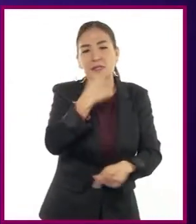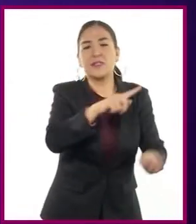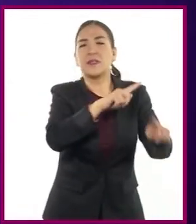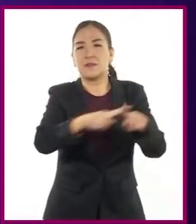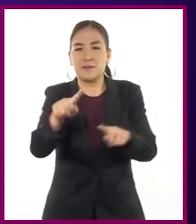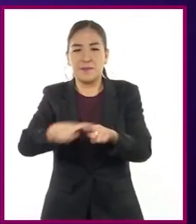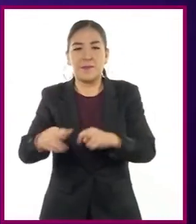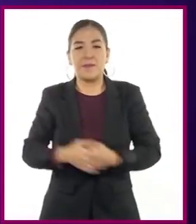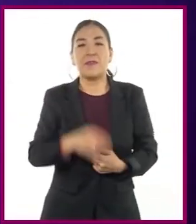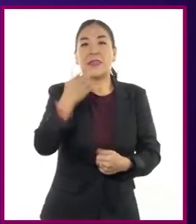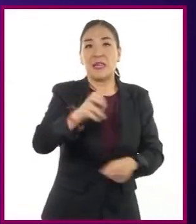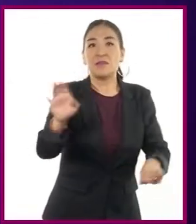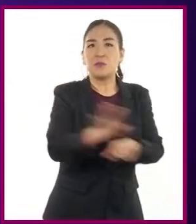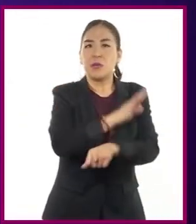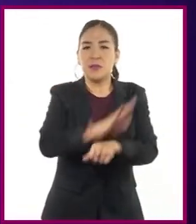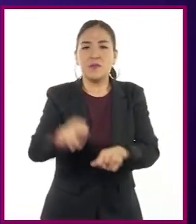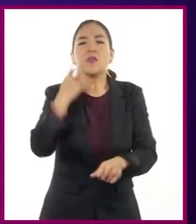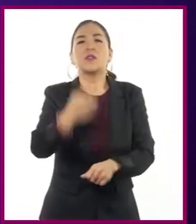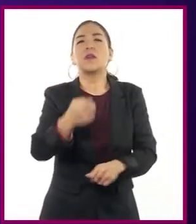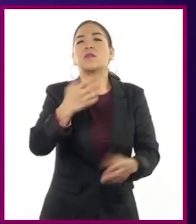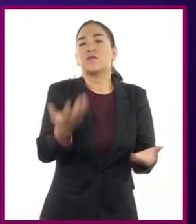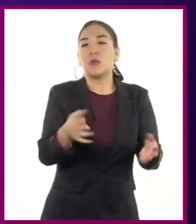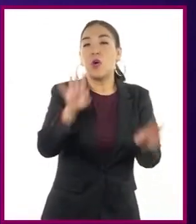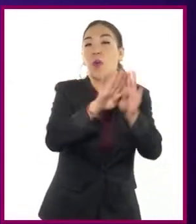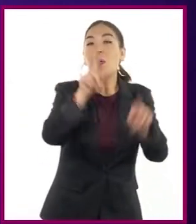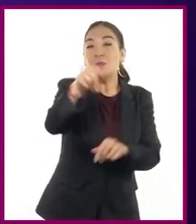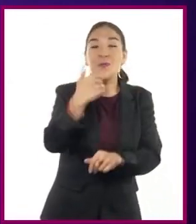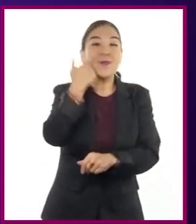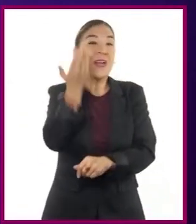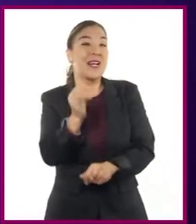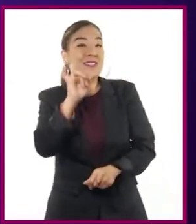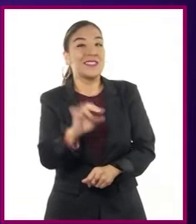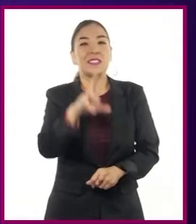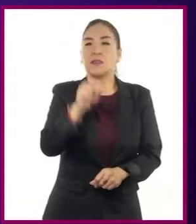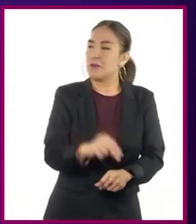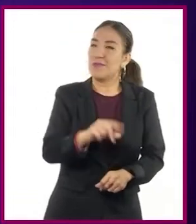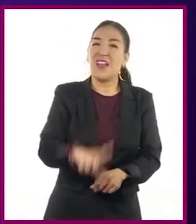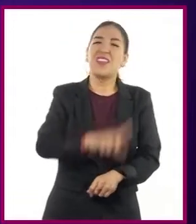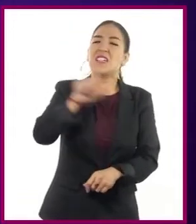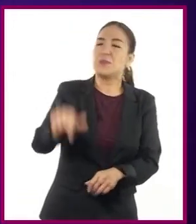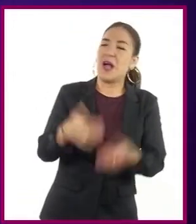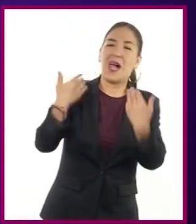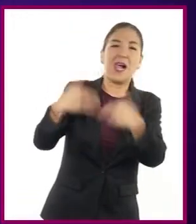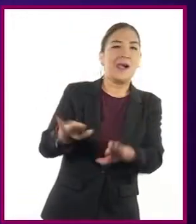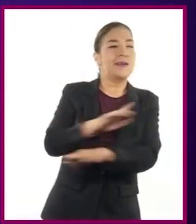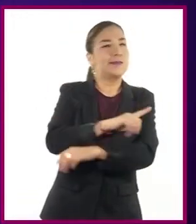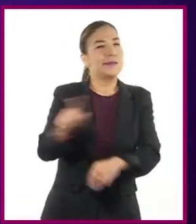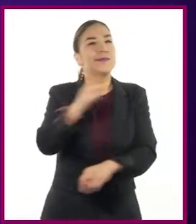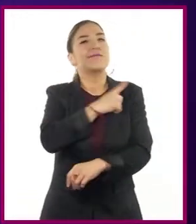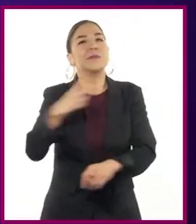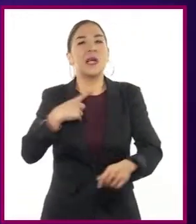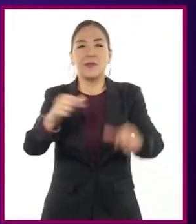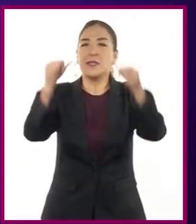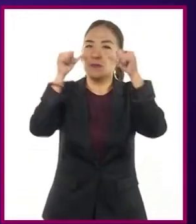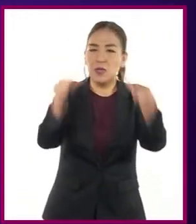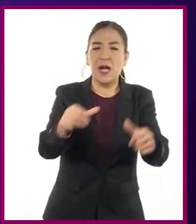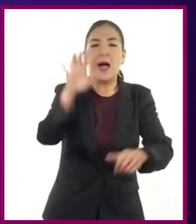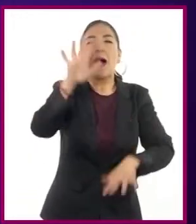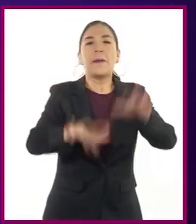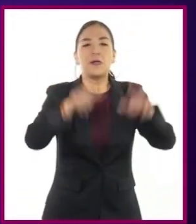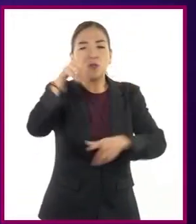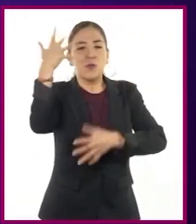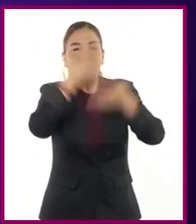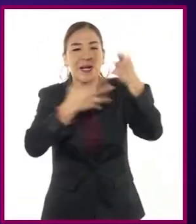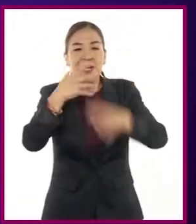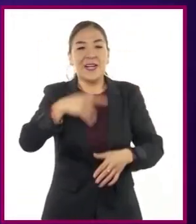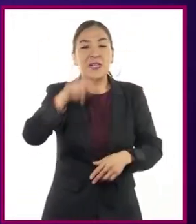La satisfacción de estas necesidades no es opcional, no se puede dejar para después o ignorar. Muchas veces confundimos lo que